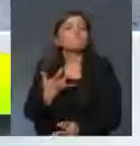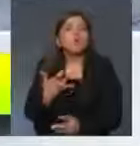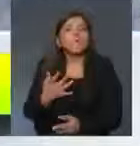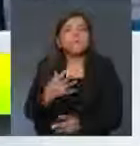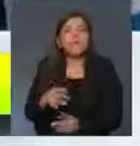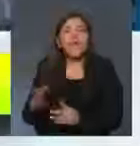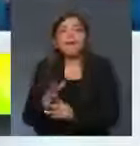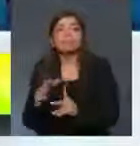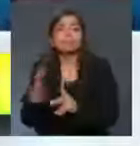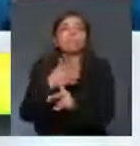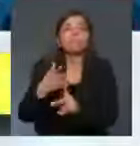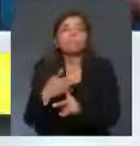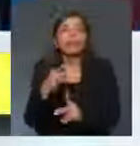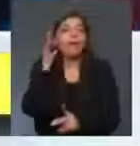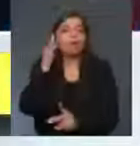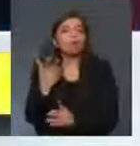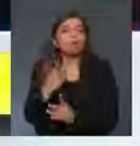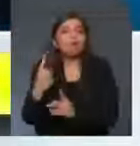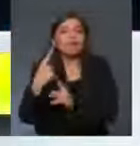atacó a una mujer? ¿Y por qué se va?